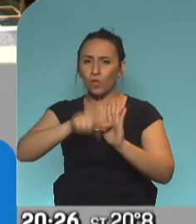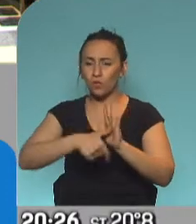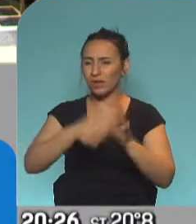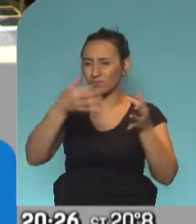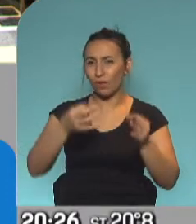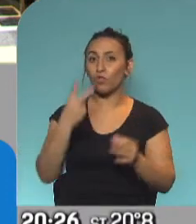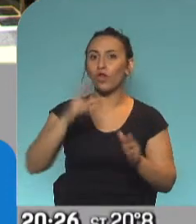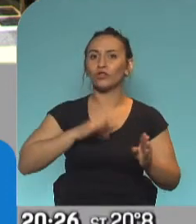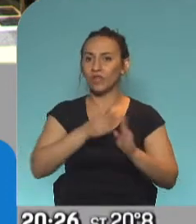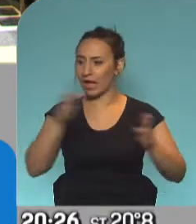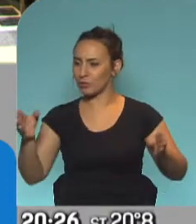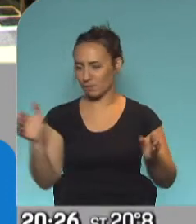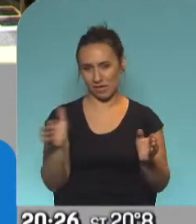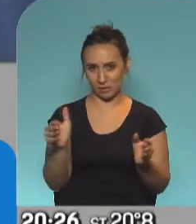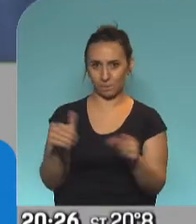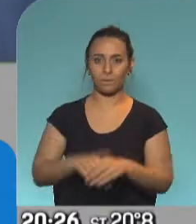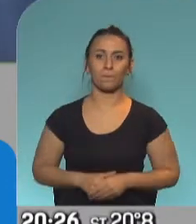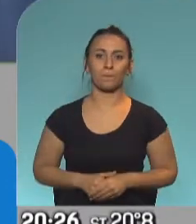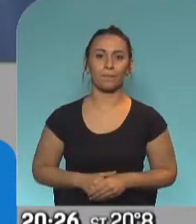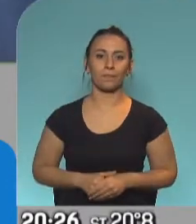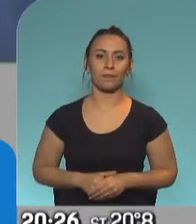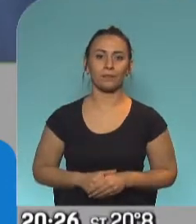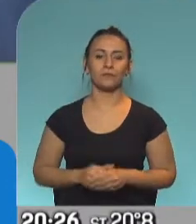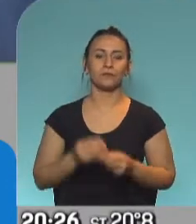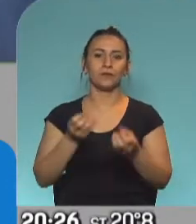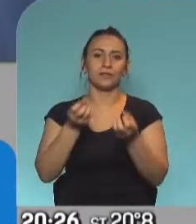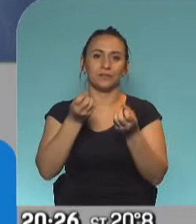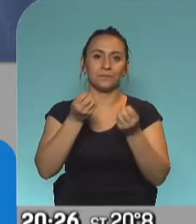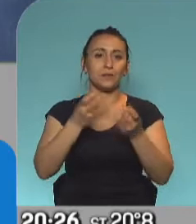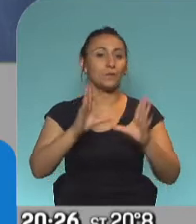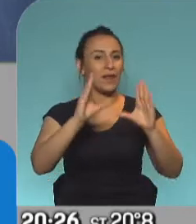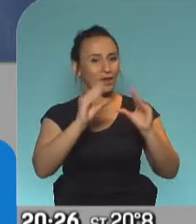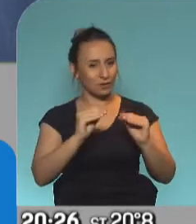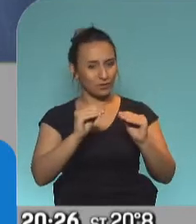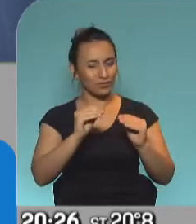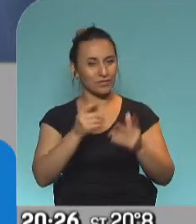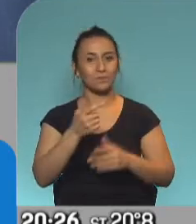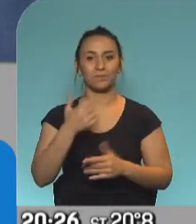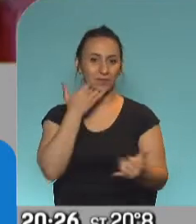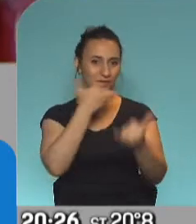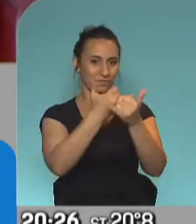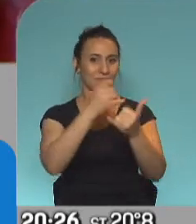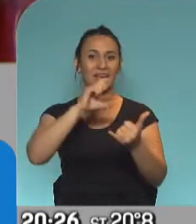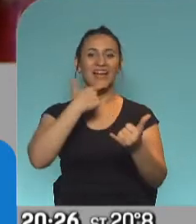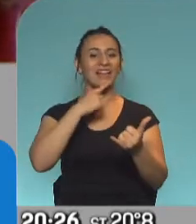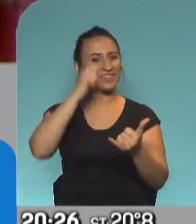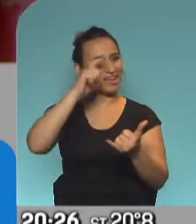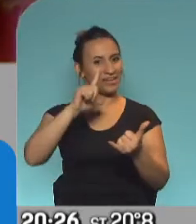años. Doctor Germán Castelli, buenas noches. Buenas noches. ¿Cómo les va, señor Néstor Espósito y el señor